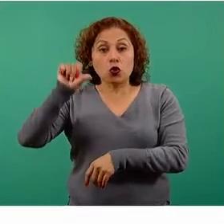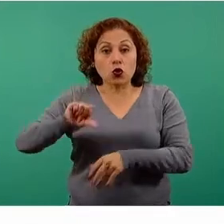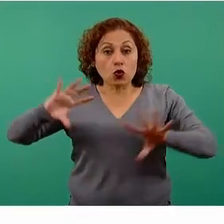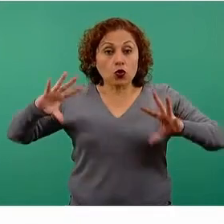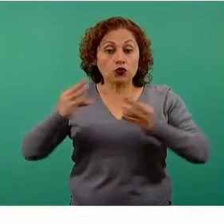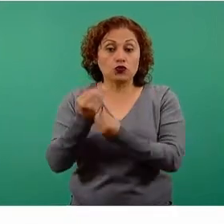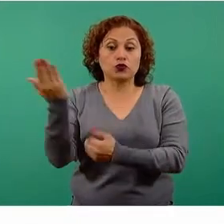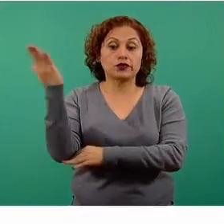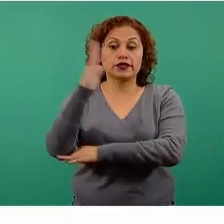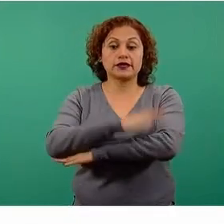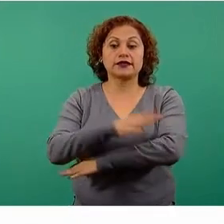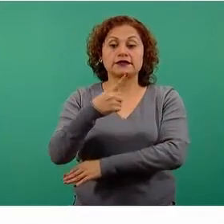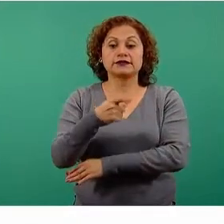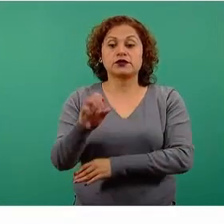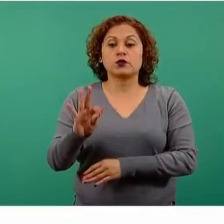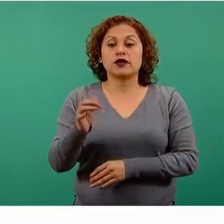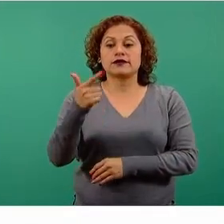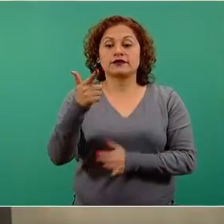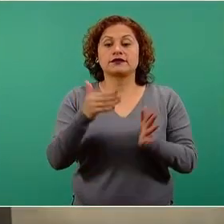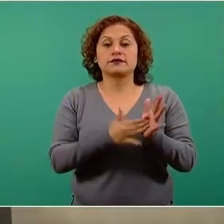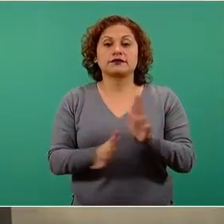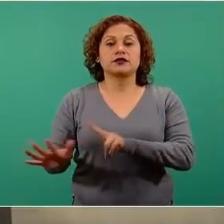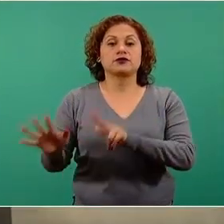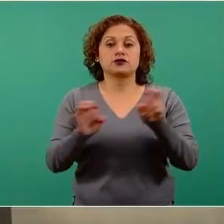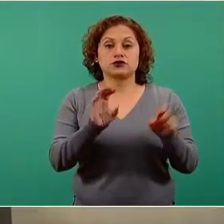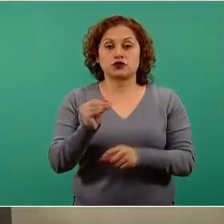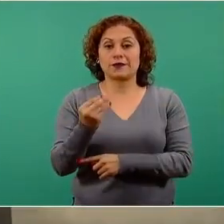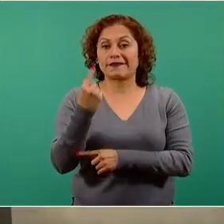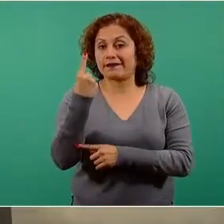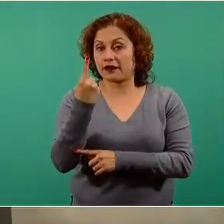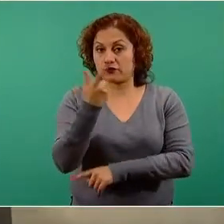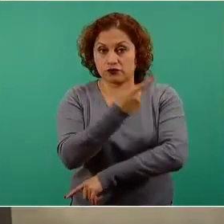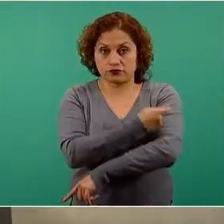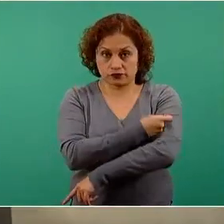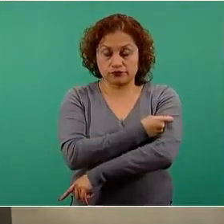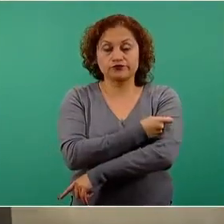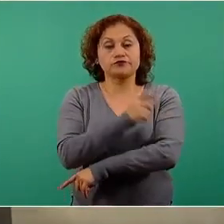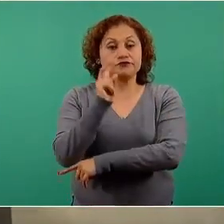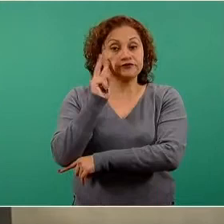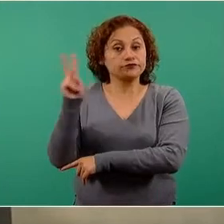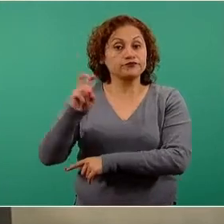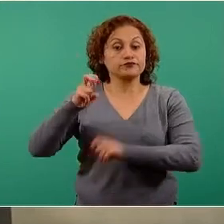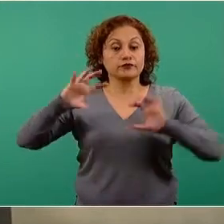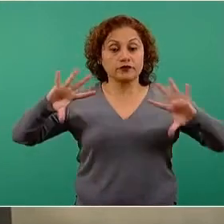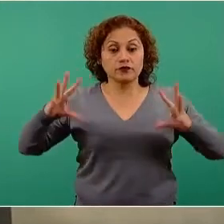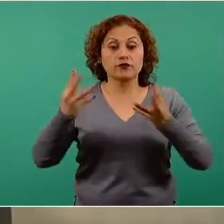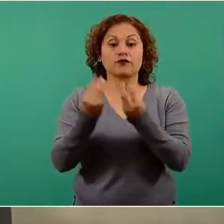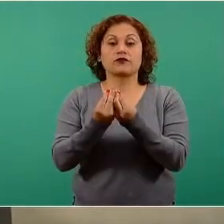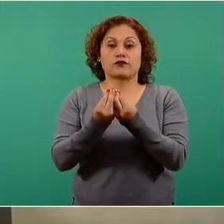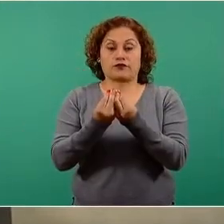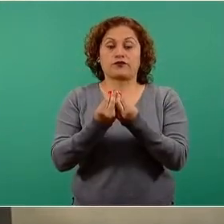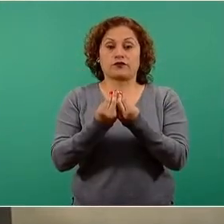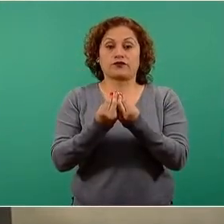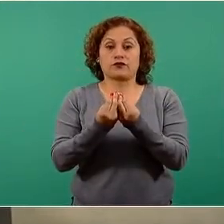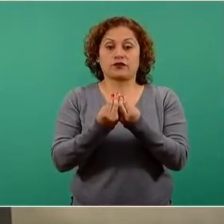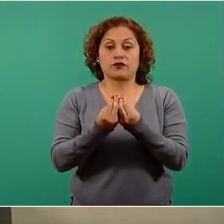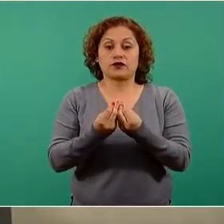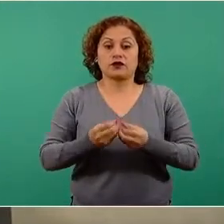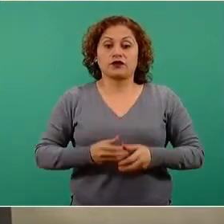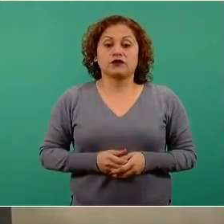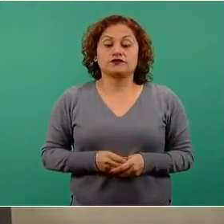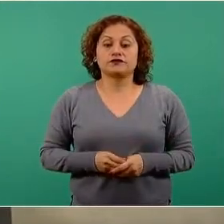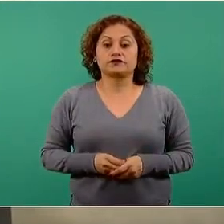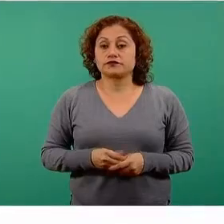147,891 aplicaciones, y en la siguiente imagen lo que vemos es la suma. Ya tenemos para el conjunto